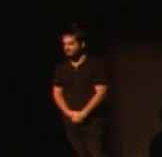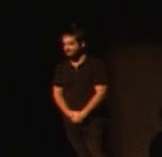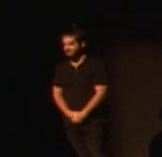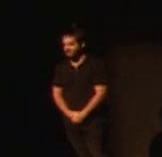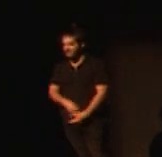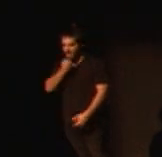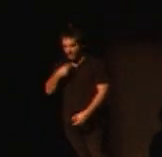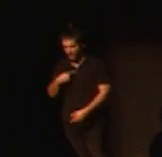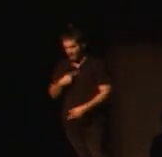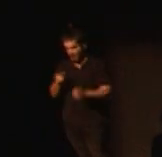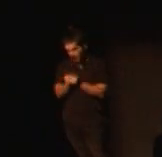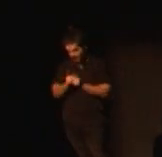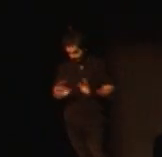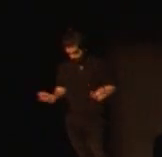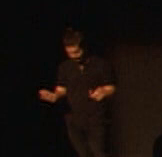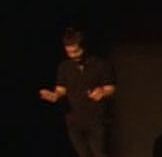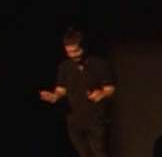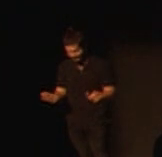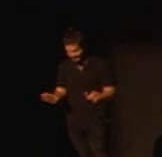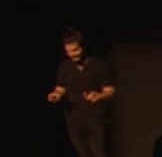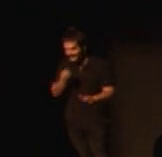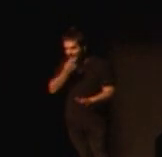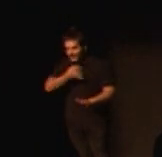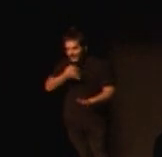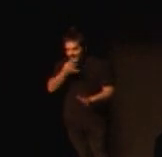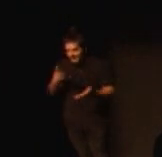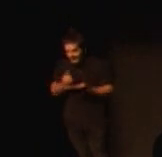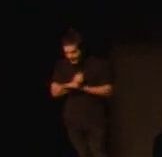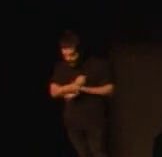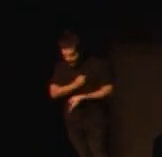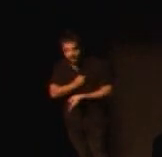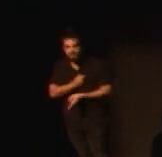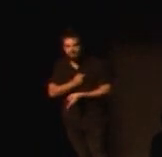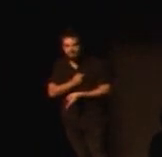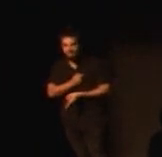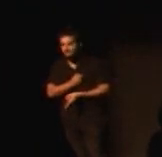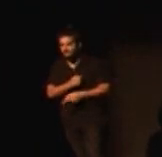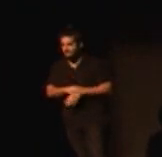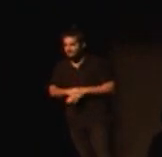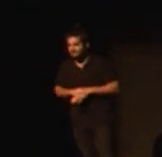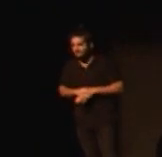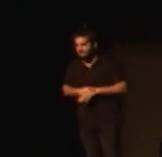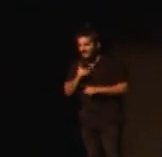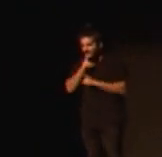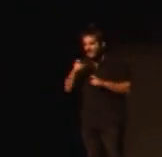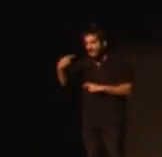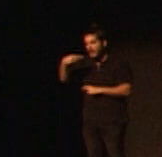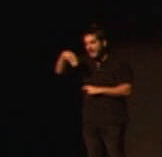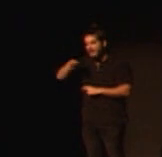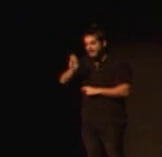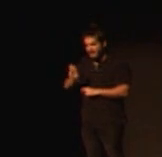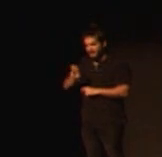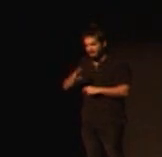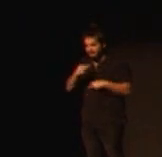Bueno, yo voy a ser muy breve. Simplemente, bueno, buenas tardes a todos. En primer lugar, y en nombre de la Fundación GMP y de mi